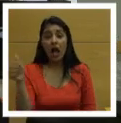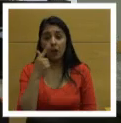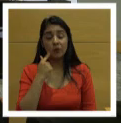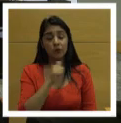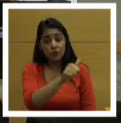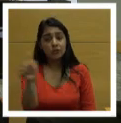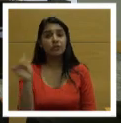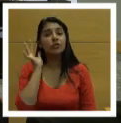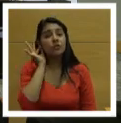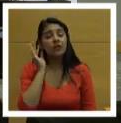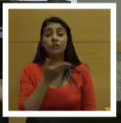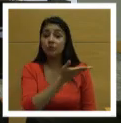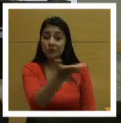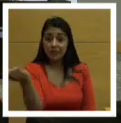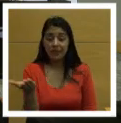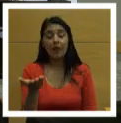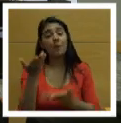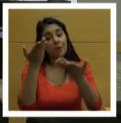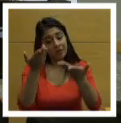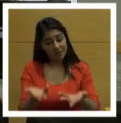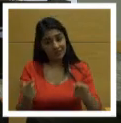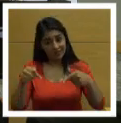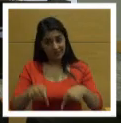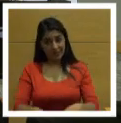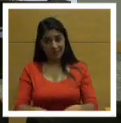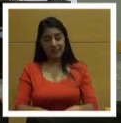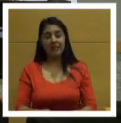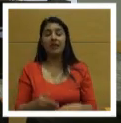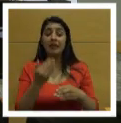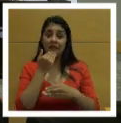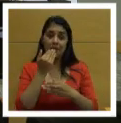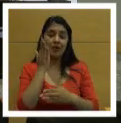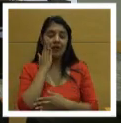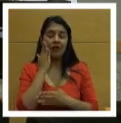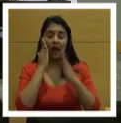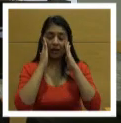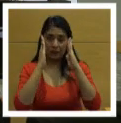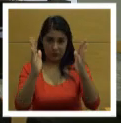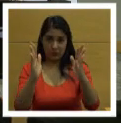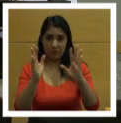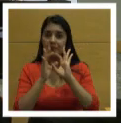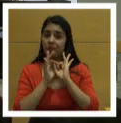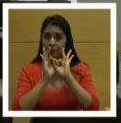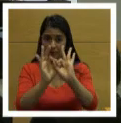todos ustedes por su asistencia y amable atención. Muchas gracias.